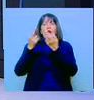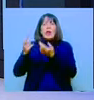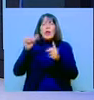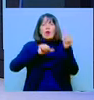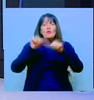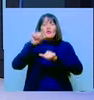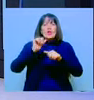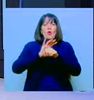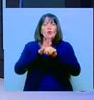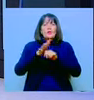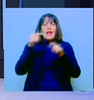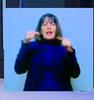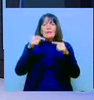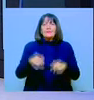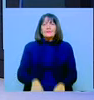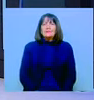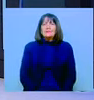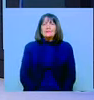el